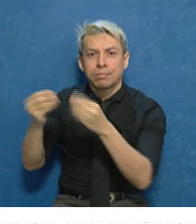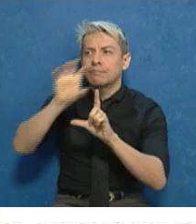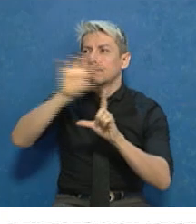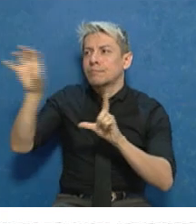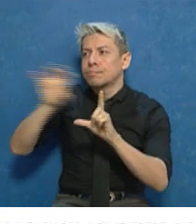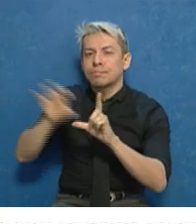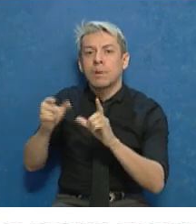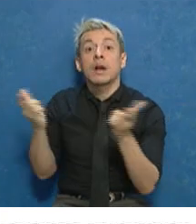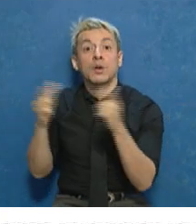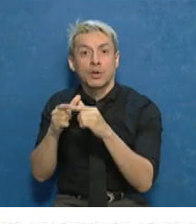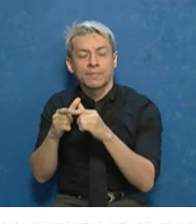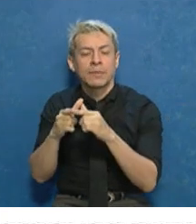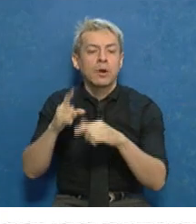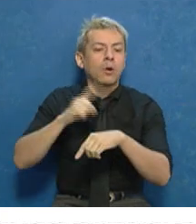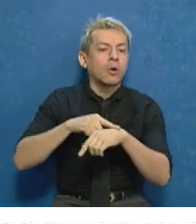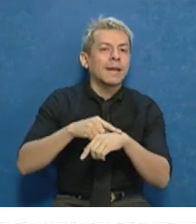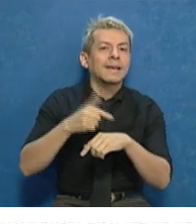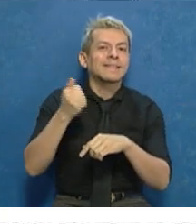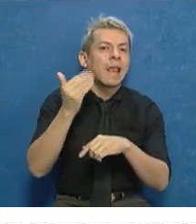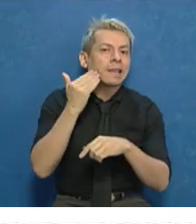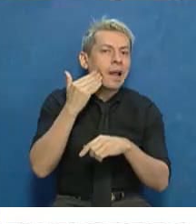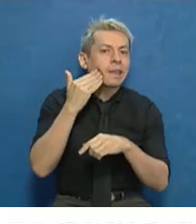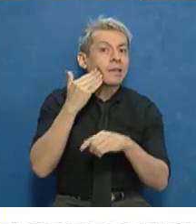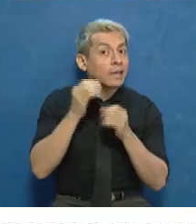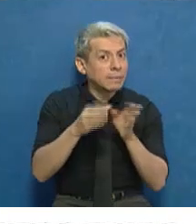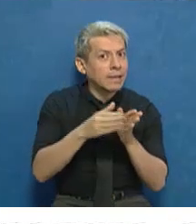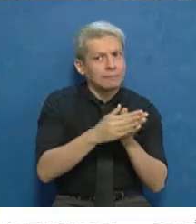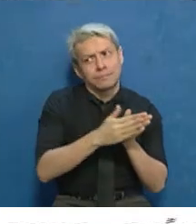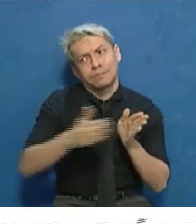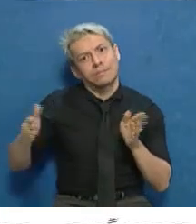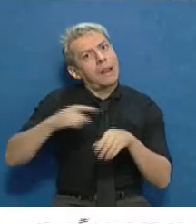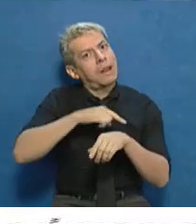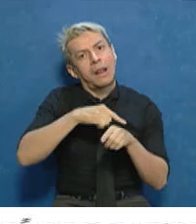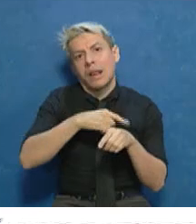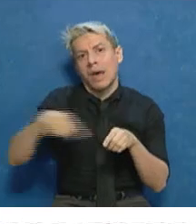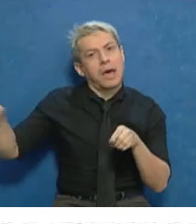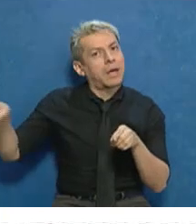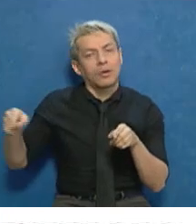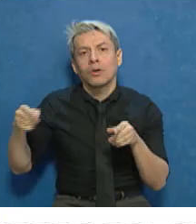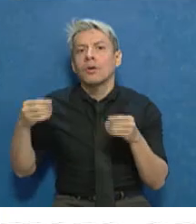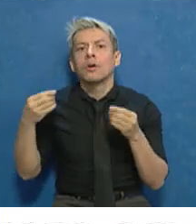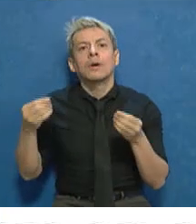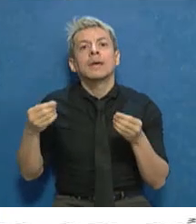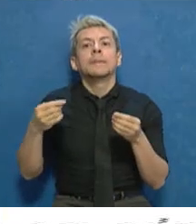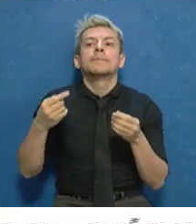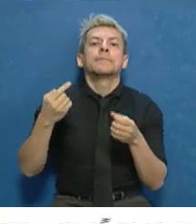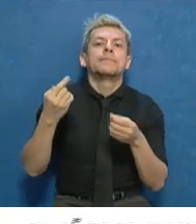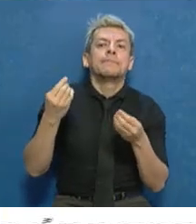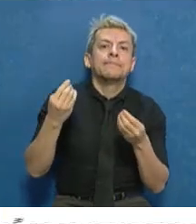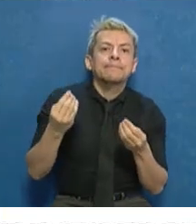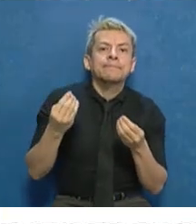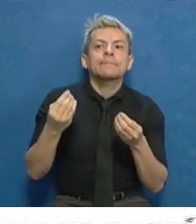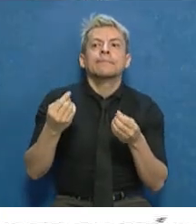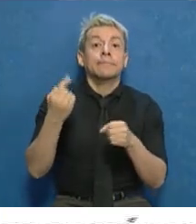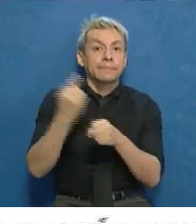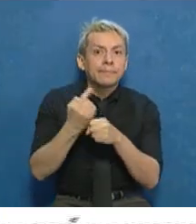país. La reunión empezó a las 18, fue muy extensa porque en realidad lo que se hizo fue una suerte de presentación de una